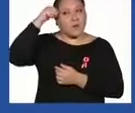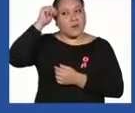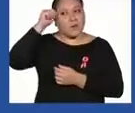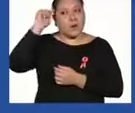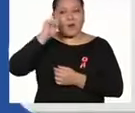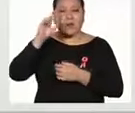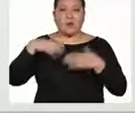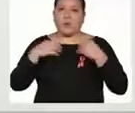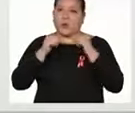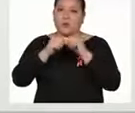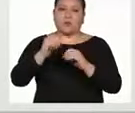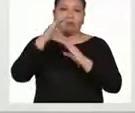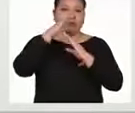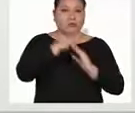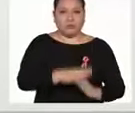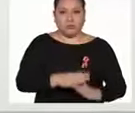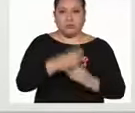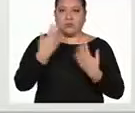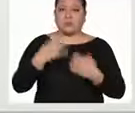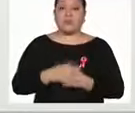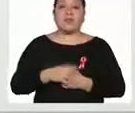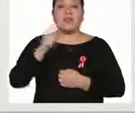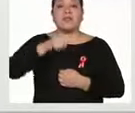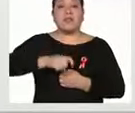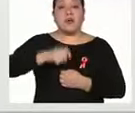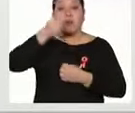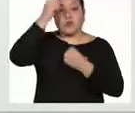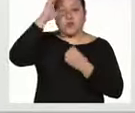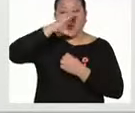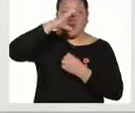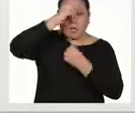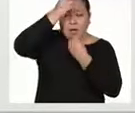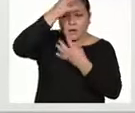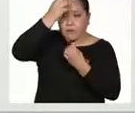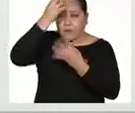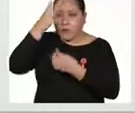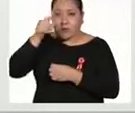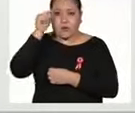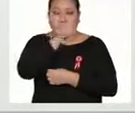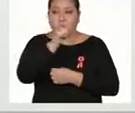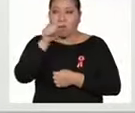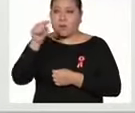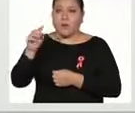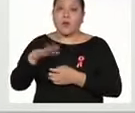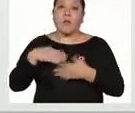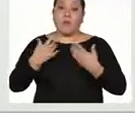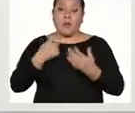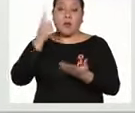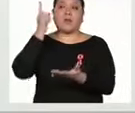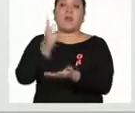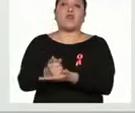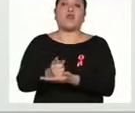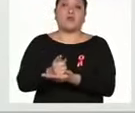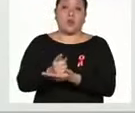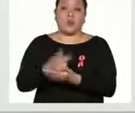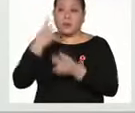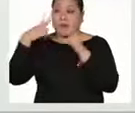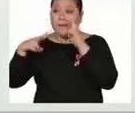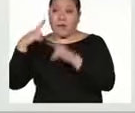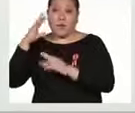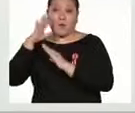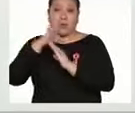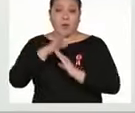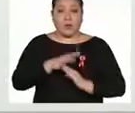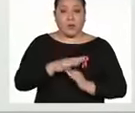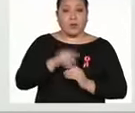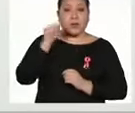la discriminación. Debemos estar informados al respecto para poder realizar la denuncia correspondiente.